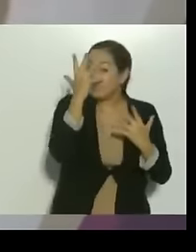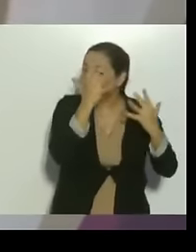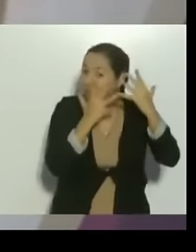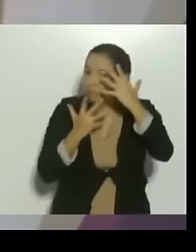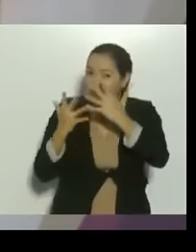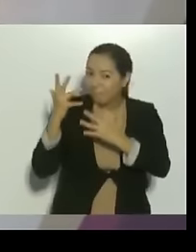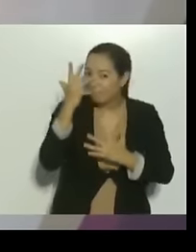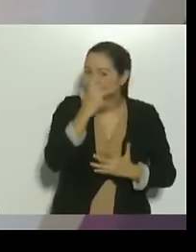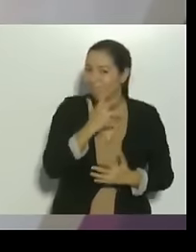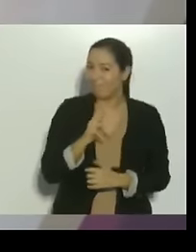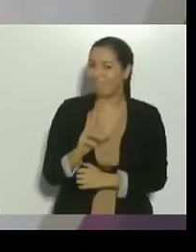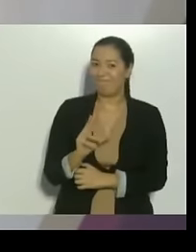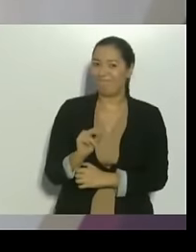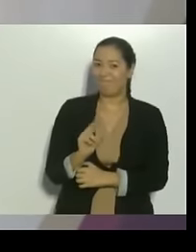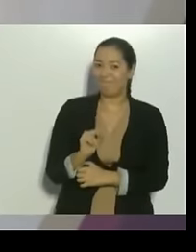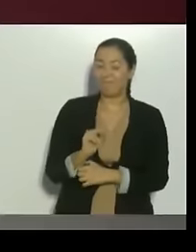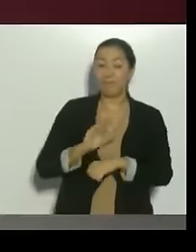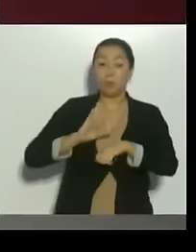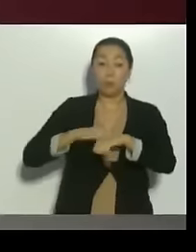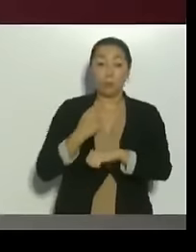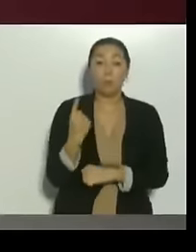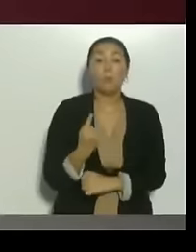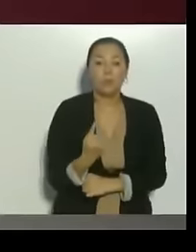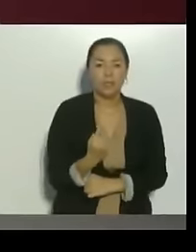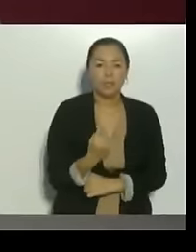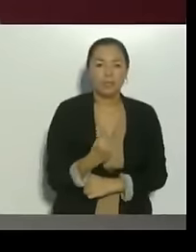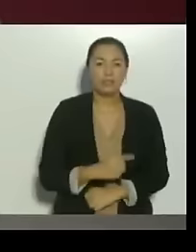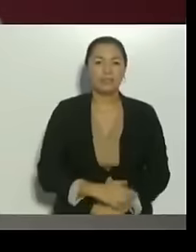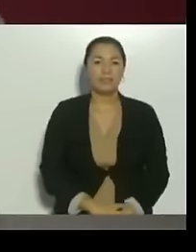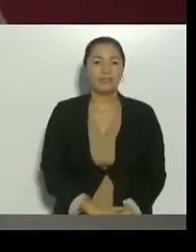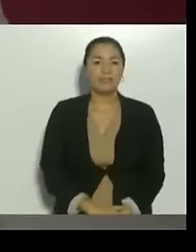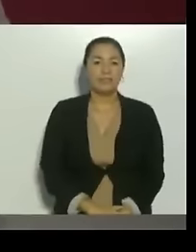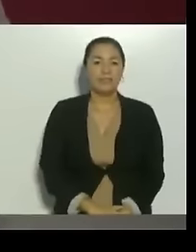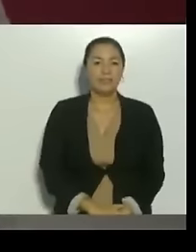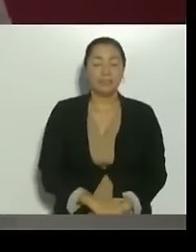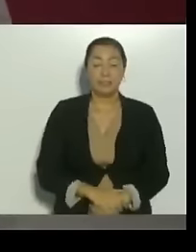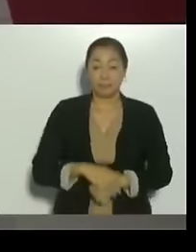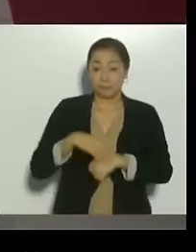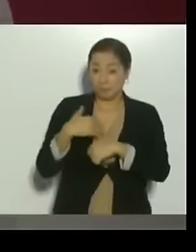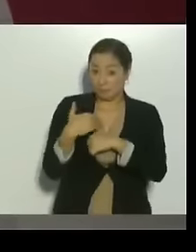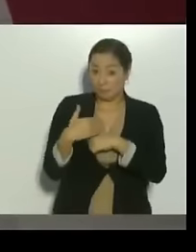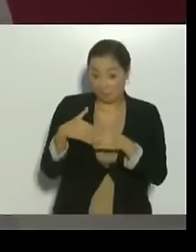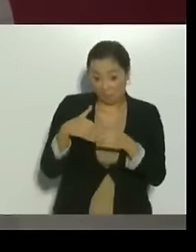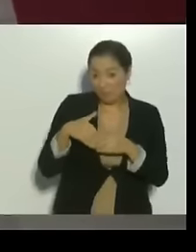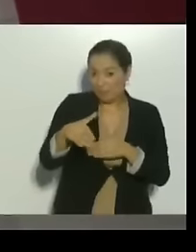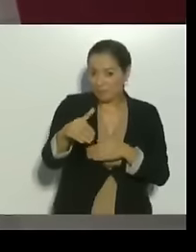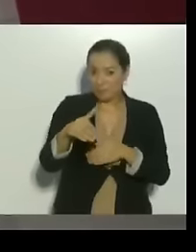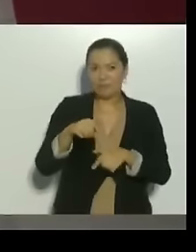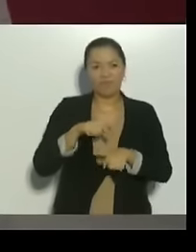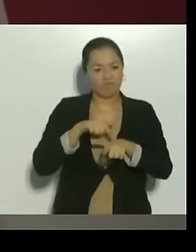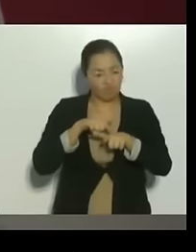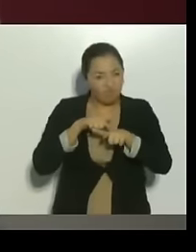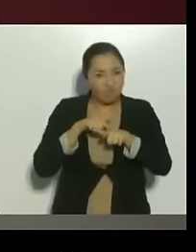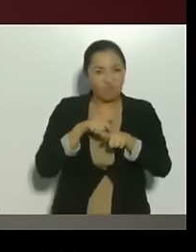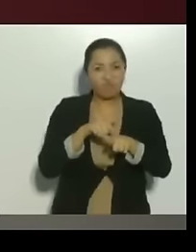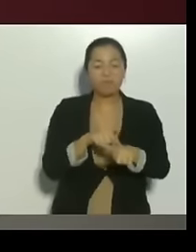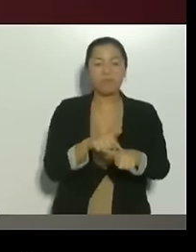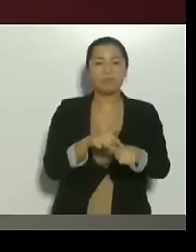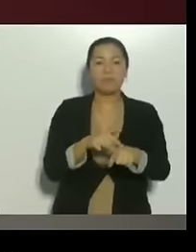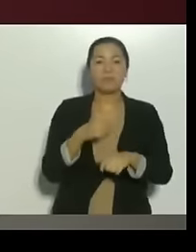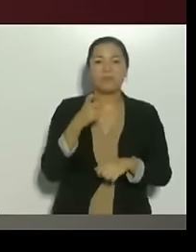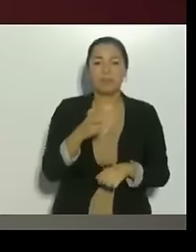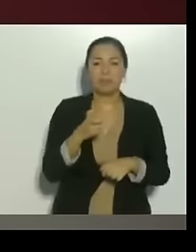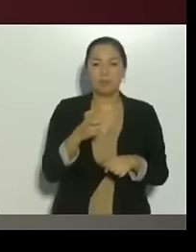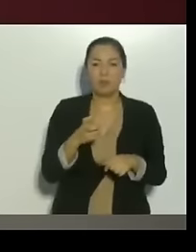tan venerado en muchas partes del mundo arrogante y prepotente de un mandatario como Andrés